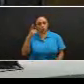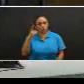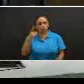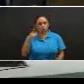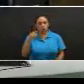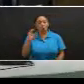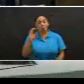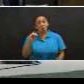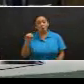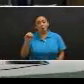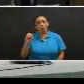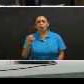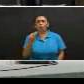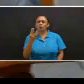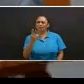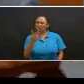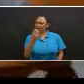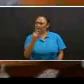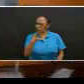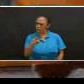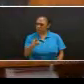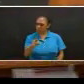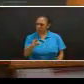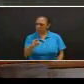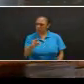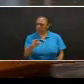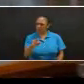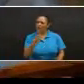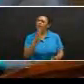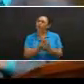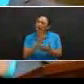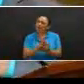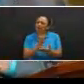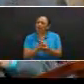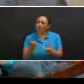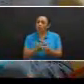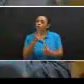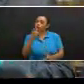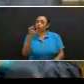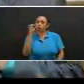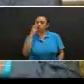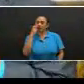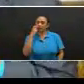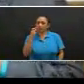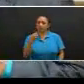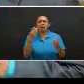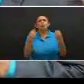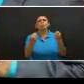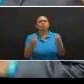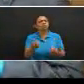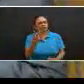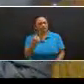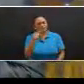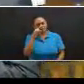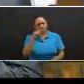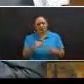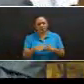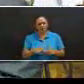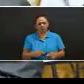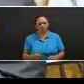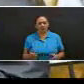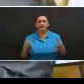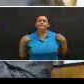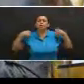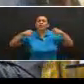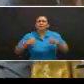¿O cuántas veces fue malcriado con sus papás aquí en la tierra? Ay, hermano, yo un montón de veces también. Póngase suéter a